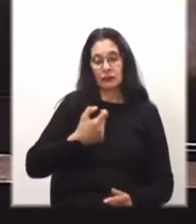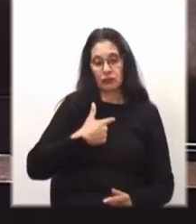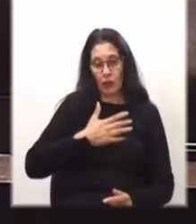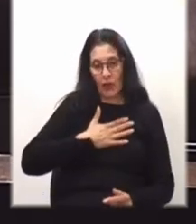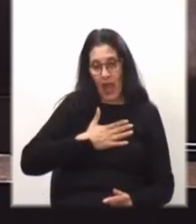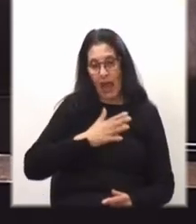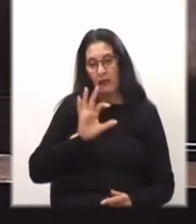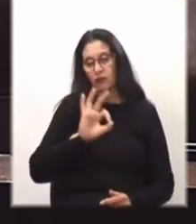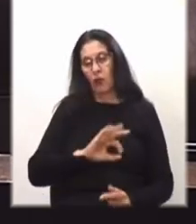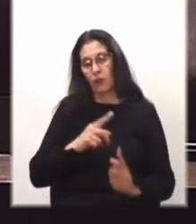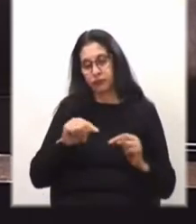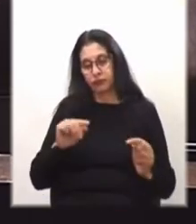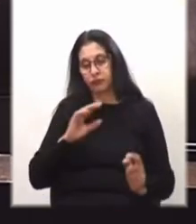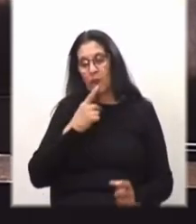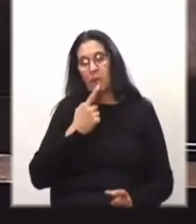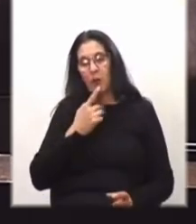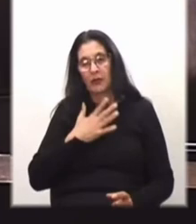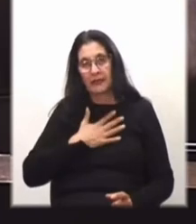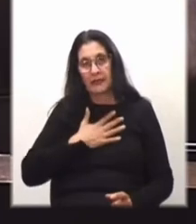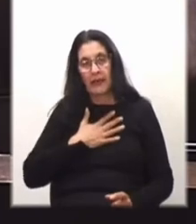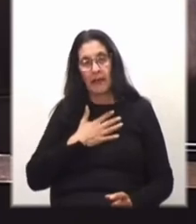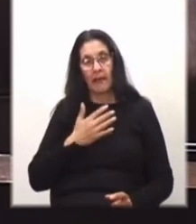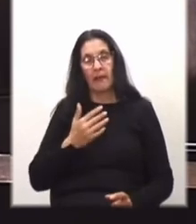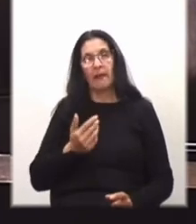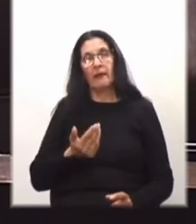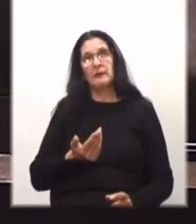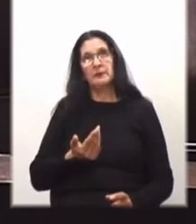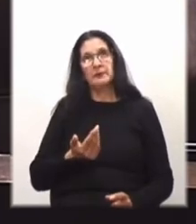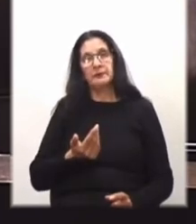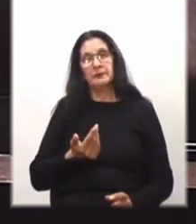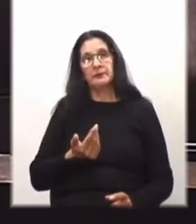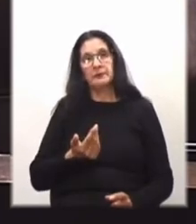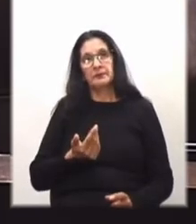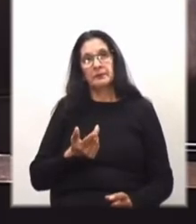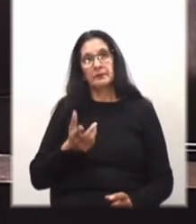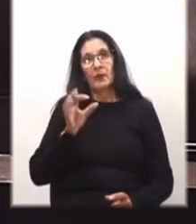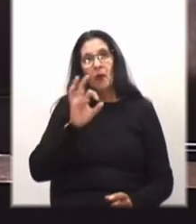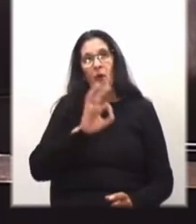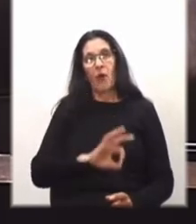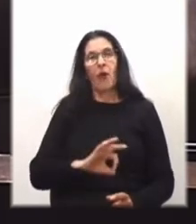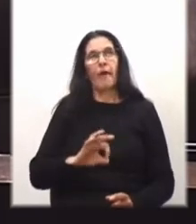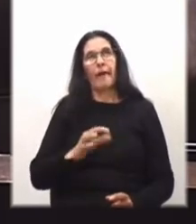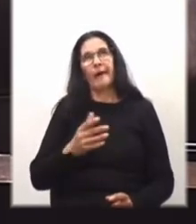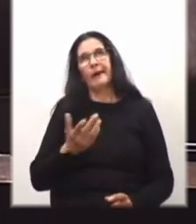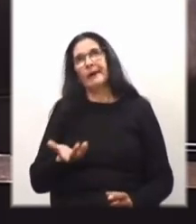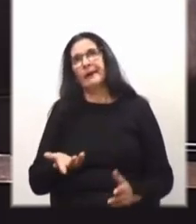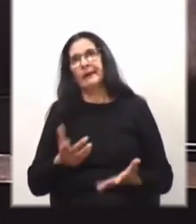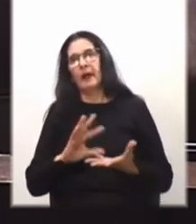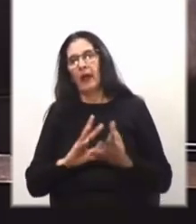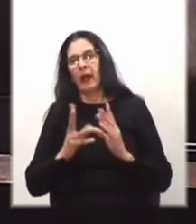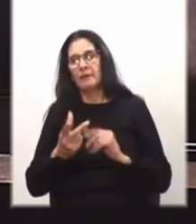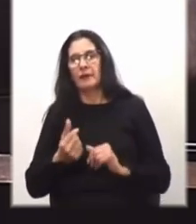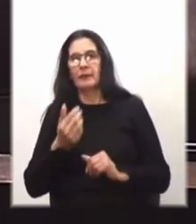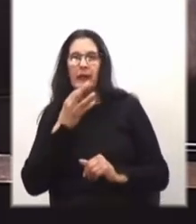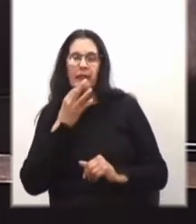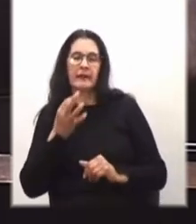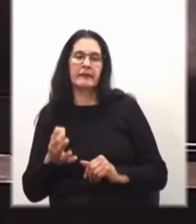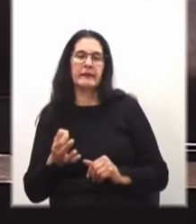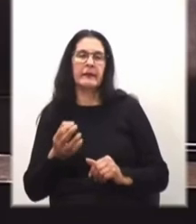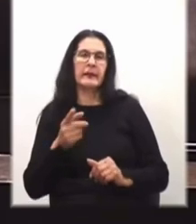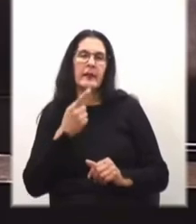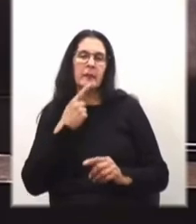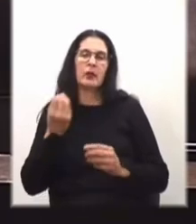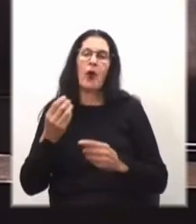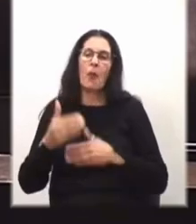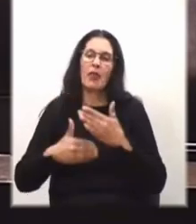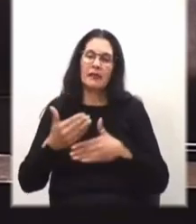políticas, o la alergia a la política que cada uno haya podido desarrollar